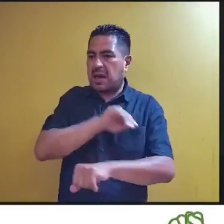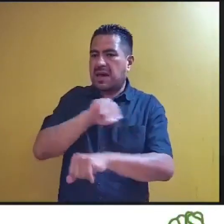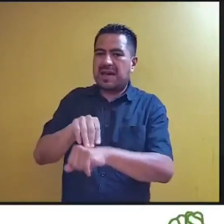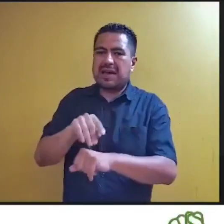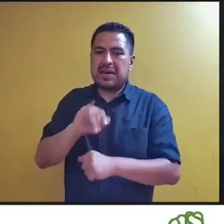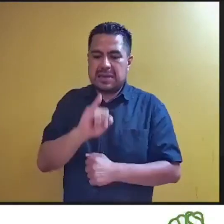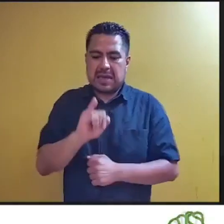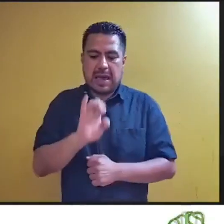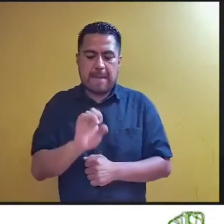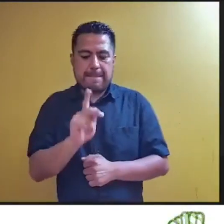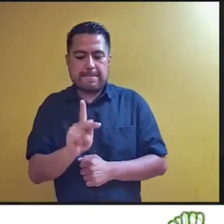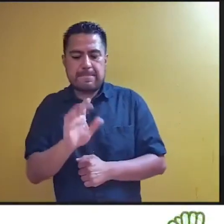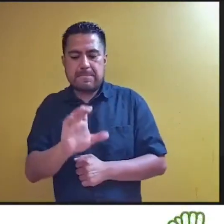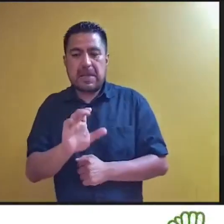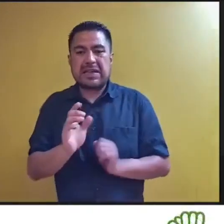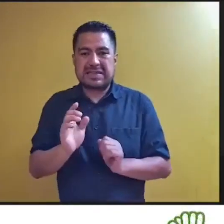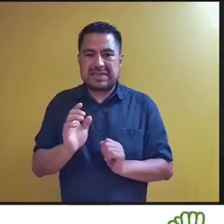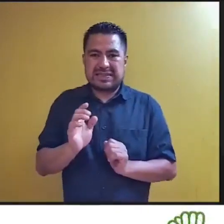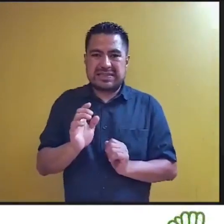Instituto Electoral